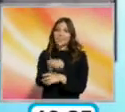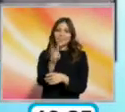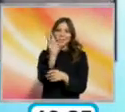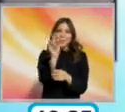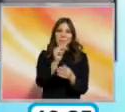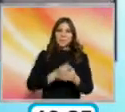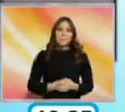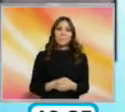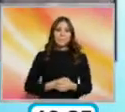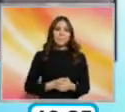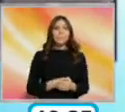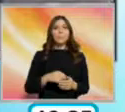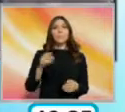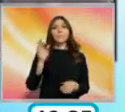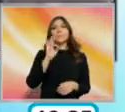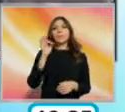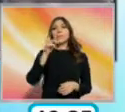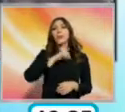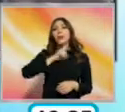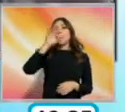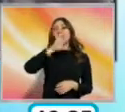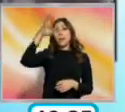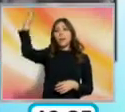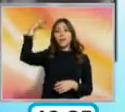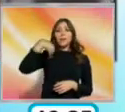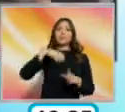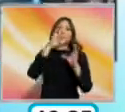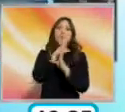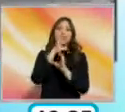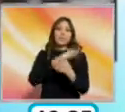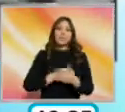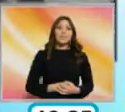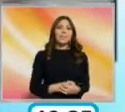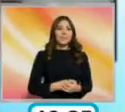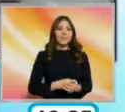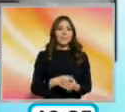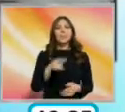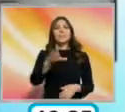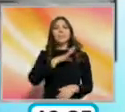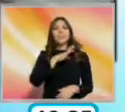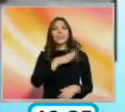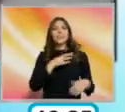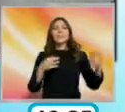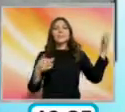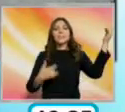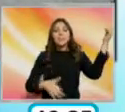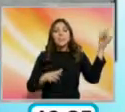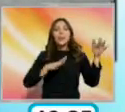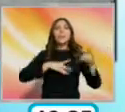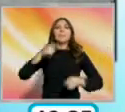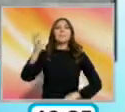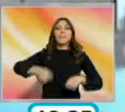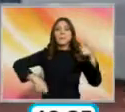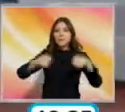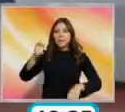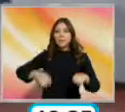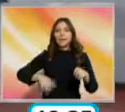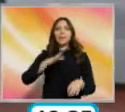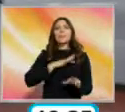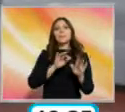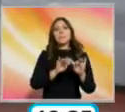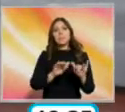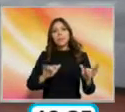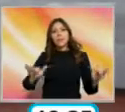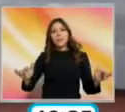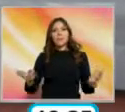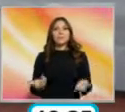Más, Se Juan, acaba el venga. agua caliente. ¿Cuál Oye, estás ¿tiene otros tocando? instrumentos aparte de la guitarra? Tienes una guitarra, tienes una batería, por Piano. ejemplo. Tenemos piano,